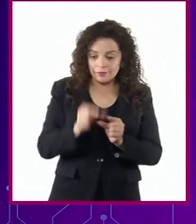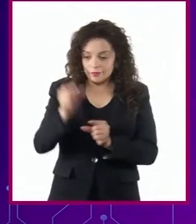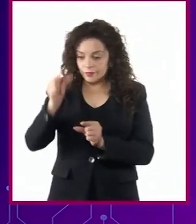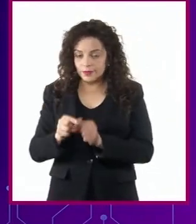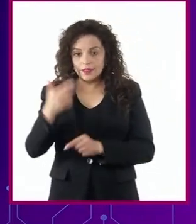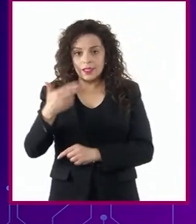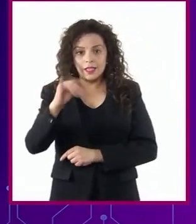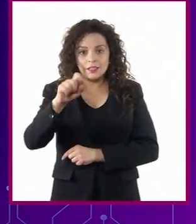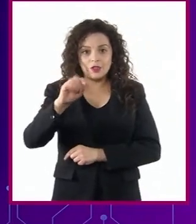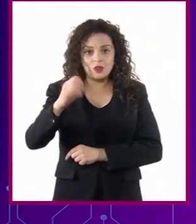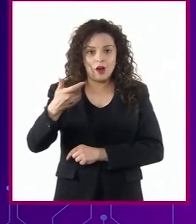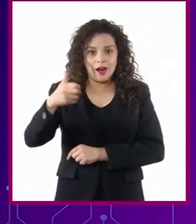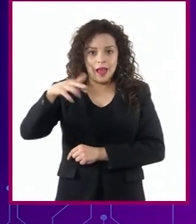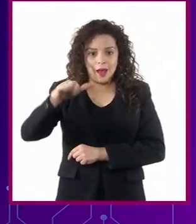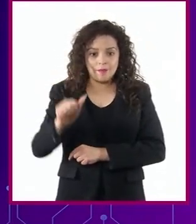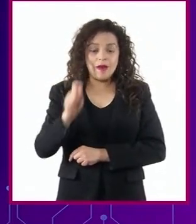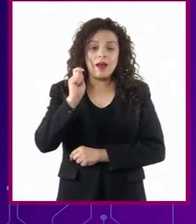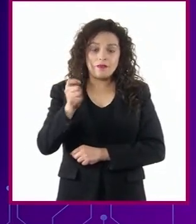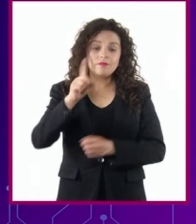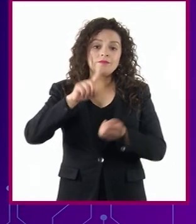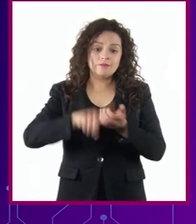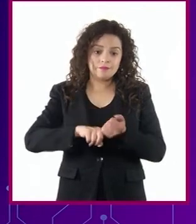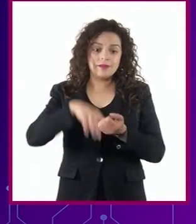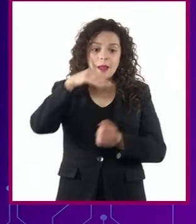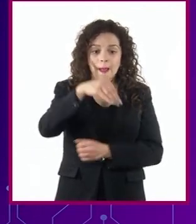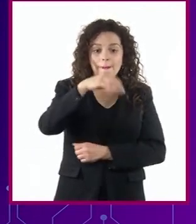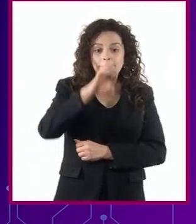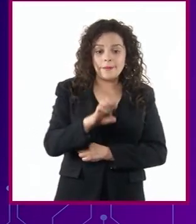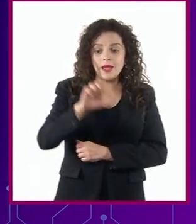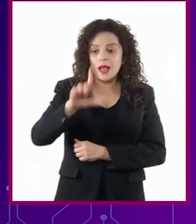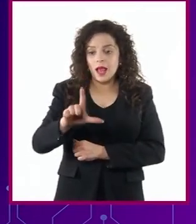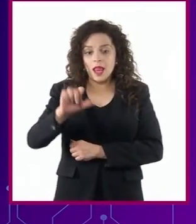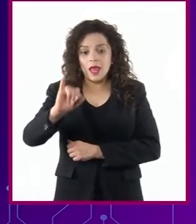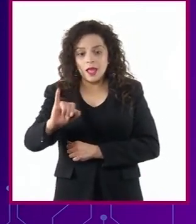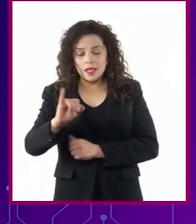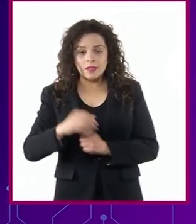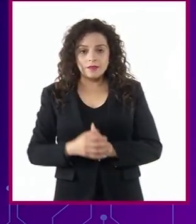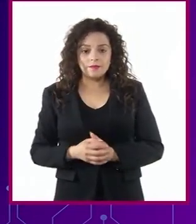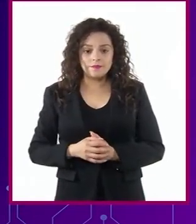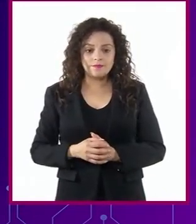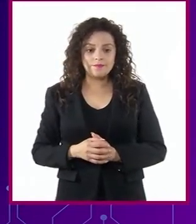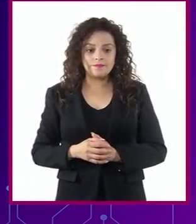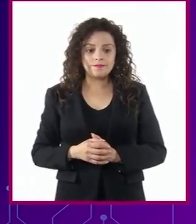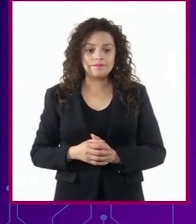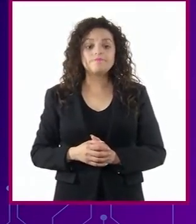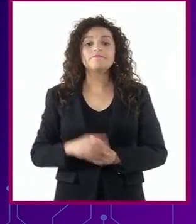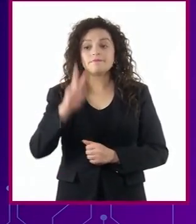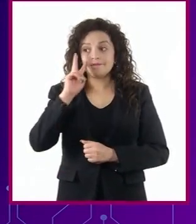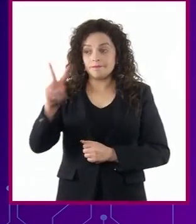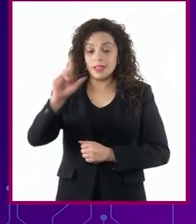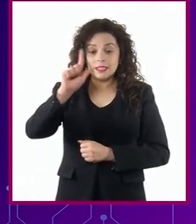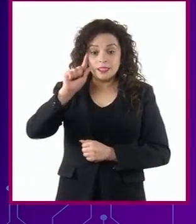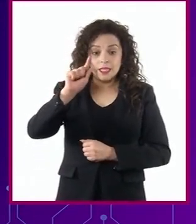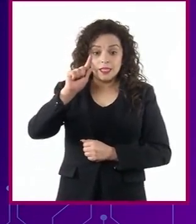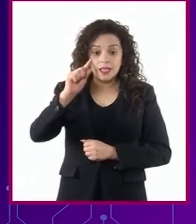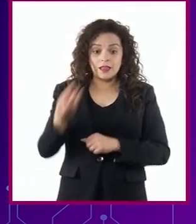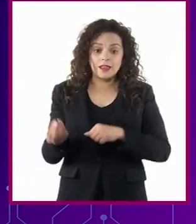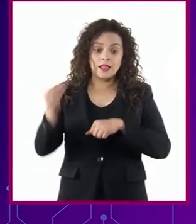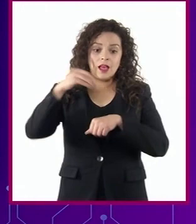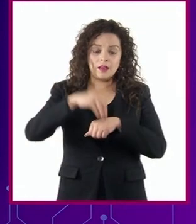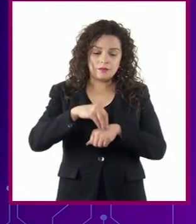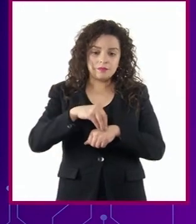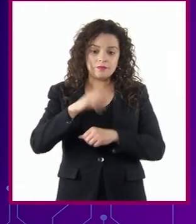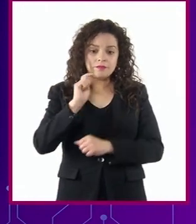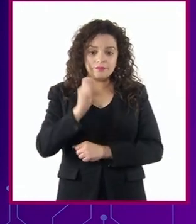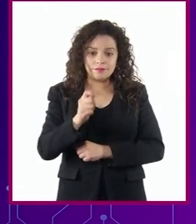mediana igual al límite inferior del intervalo, donde se ubica la mediana, 70 en este caso, más la mitad del número